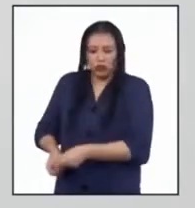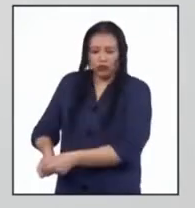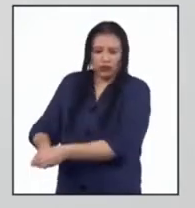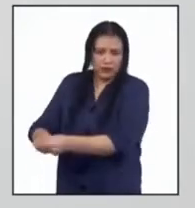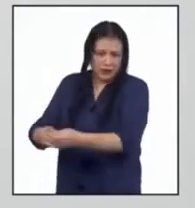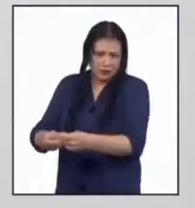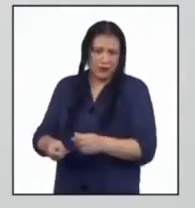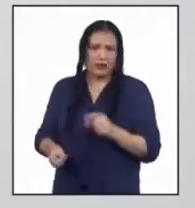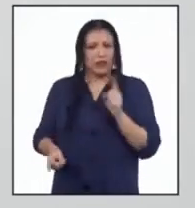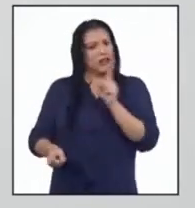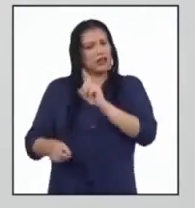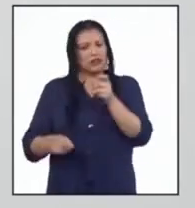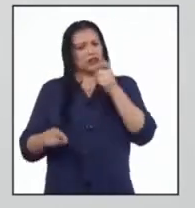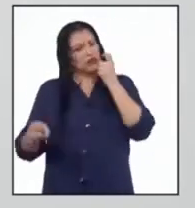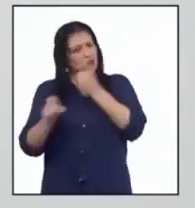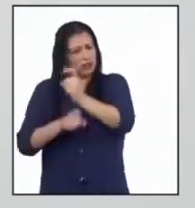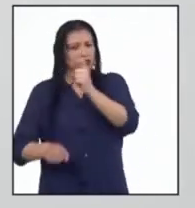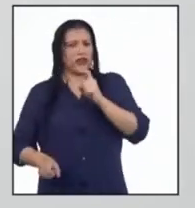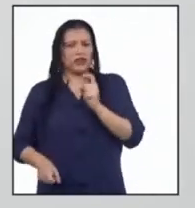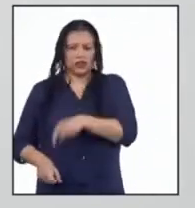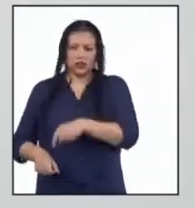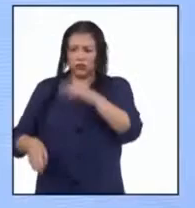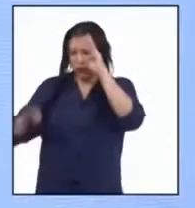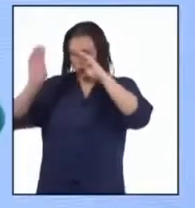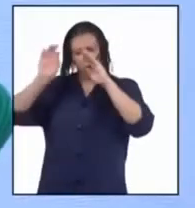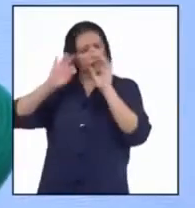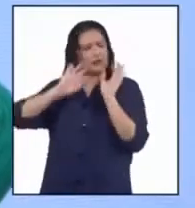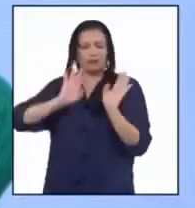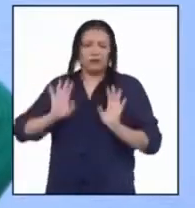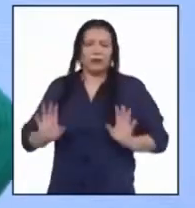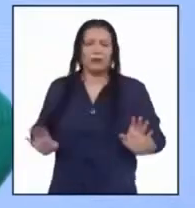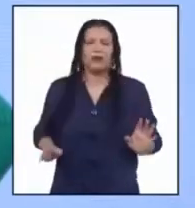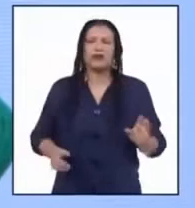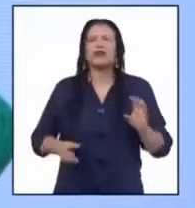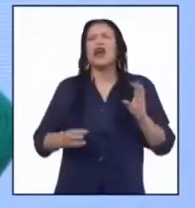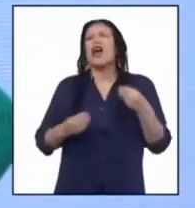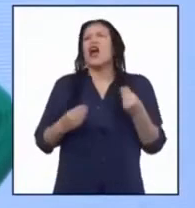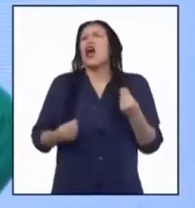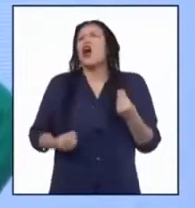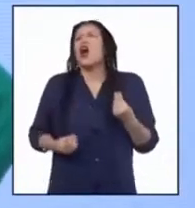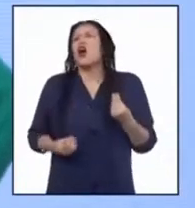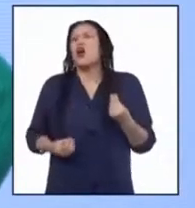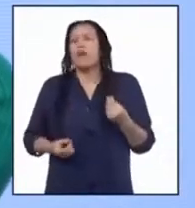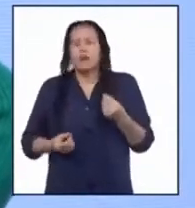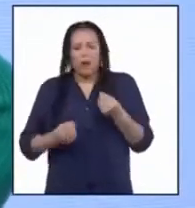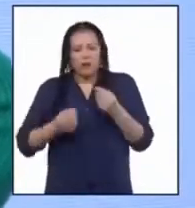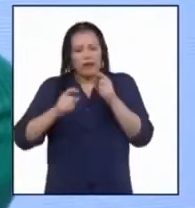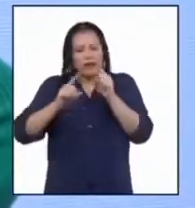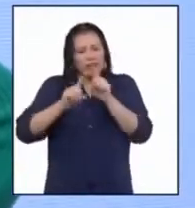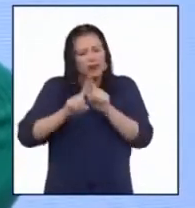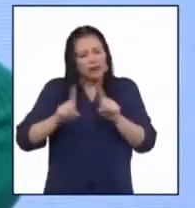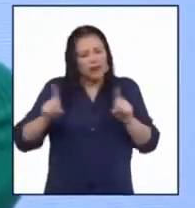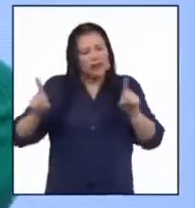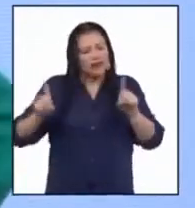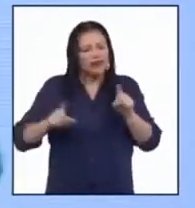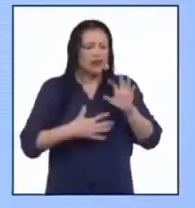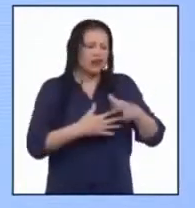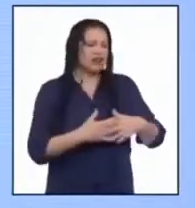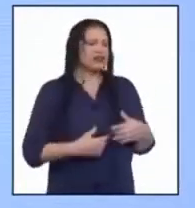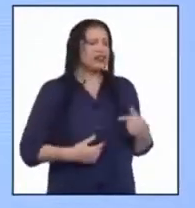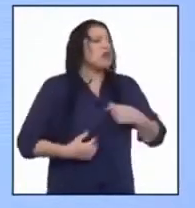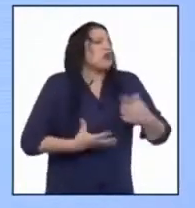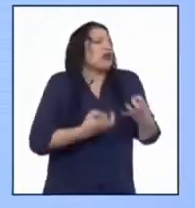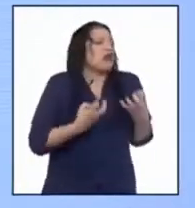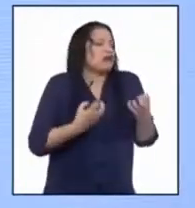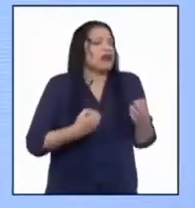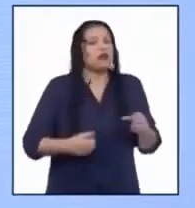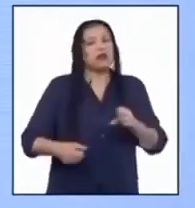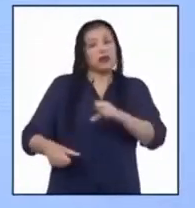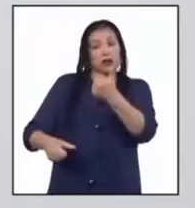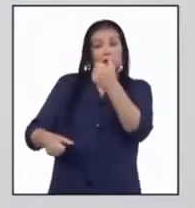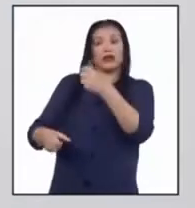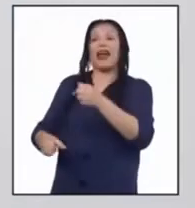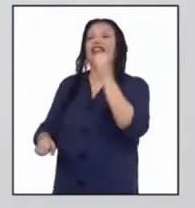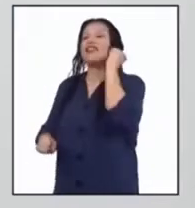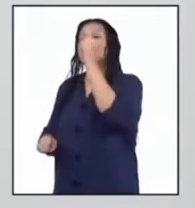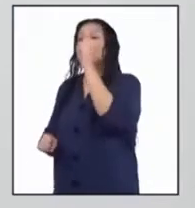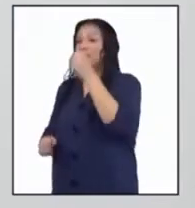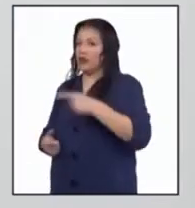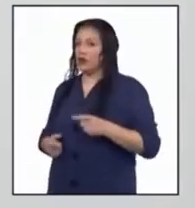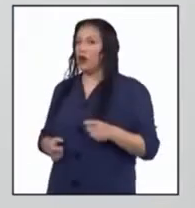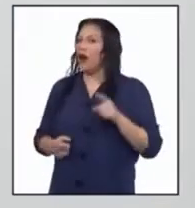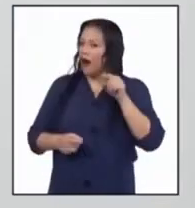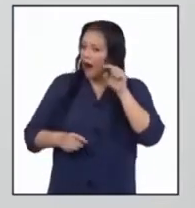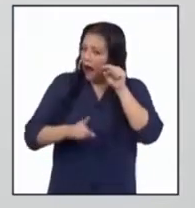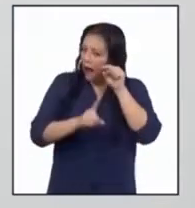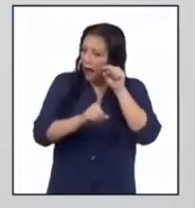no tienes que preocuparte. ¿Y cómo distingo entre lo que es capricho del otro y lo que es derecho del otro?